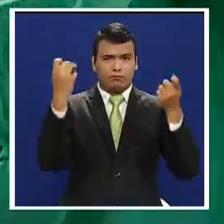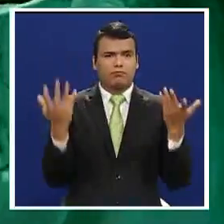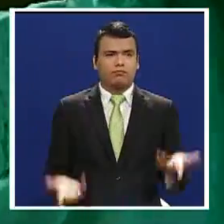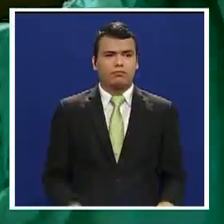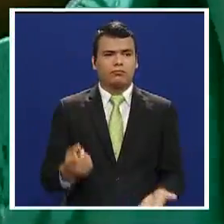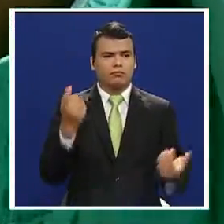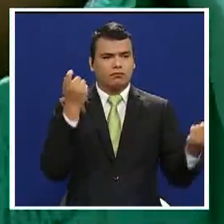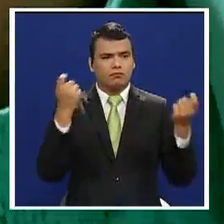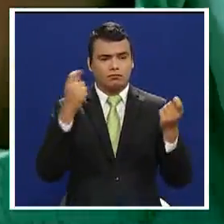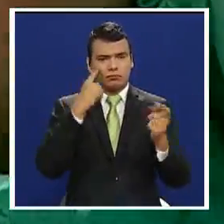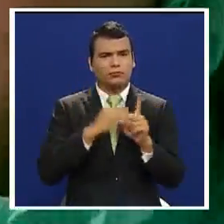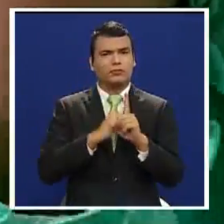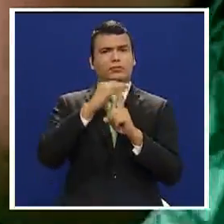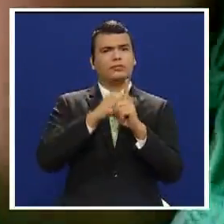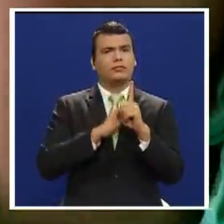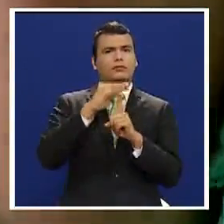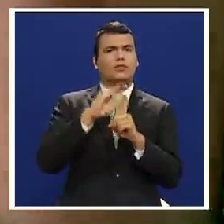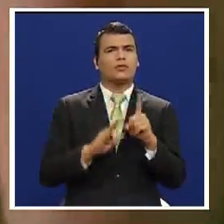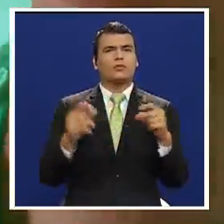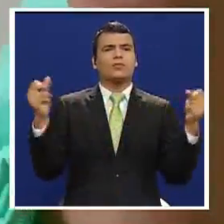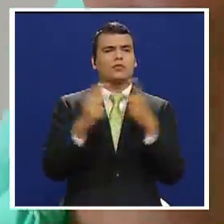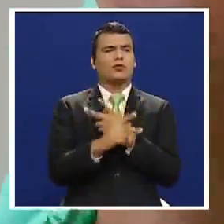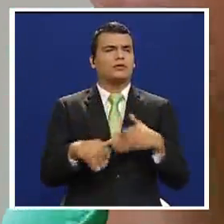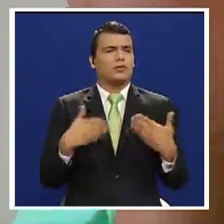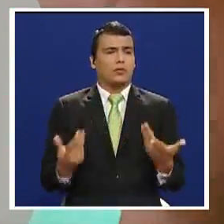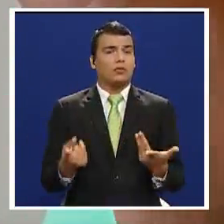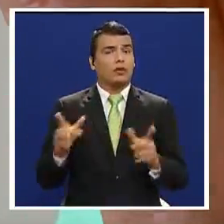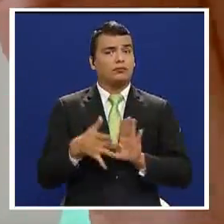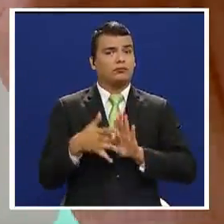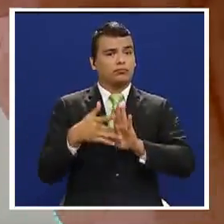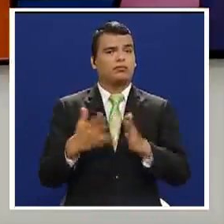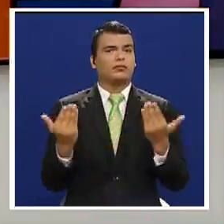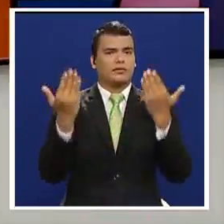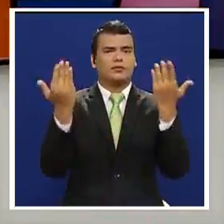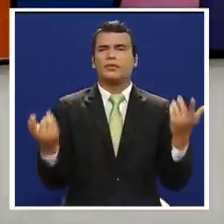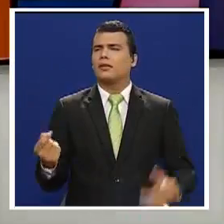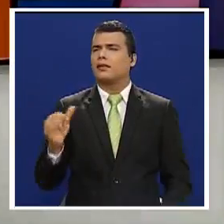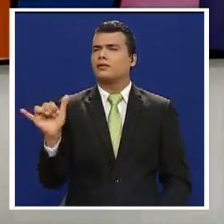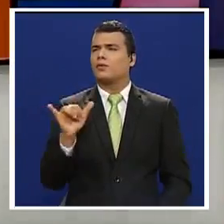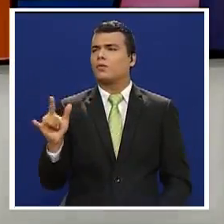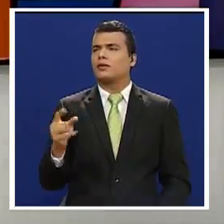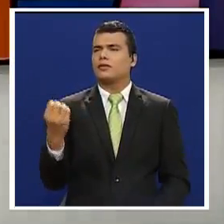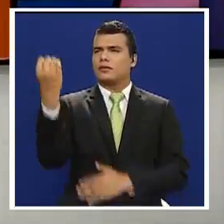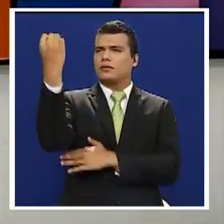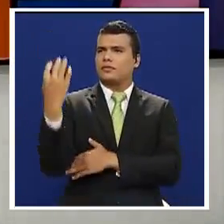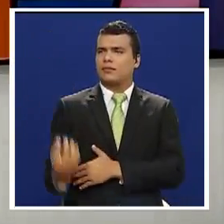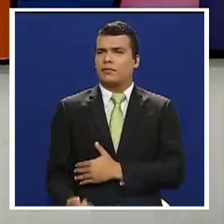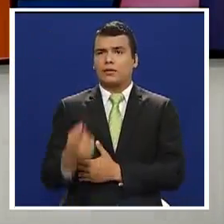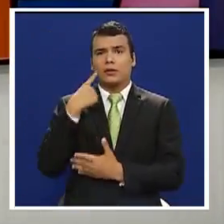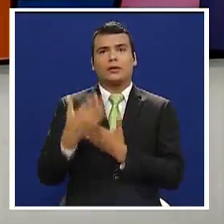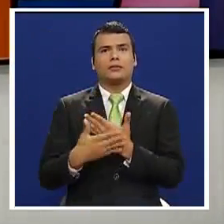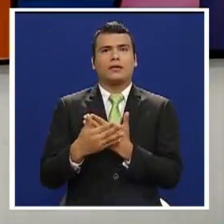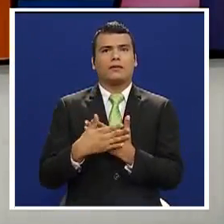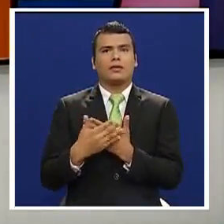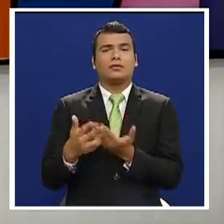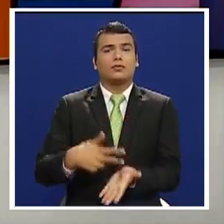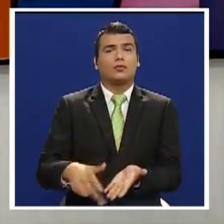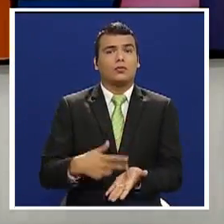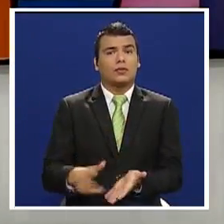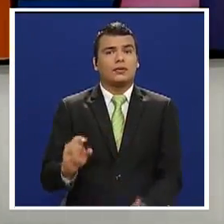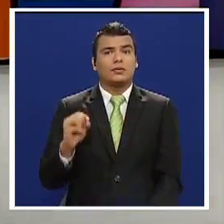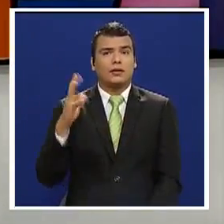se ha activado de manera especial la ruta de atención. El acompañamiento pedagógico y de sensibilización, los funcionarios públicos y los comisarios de familia